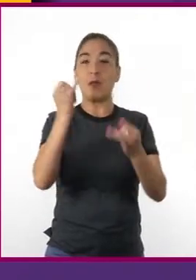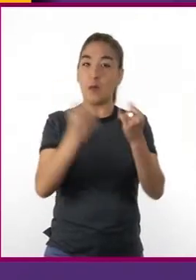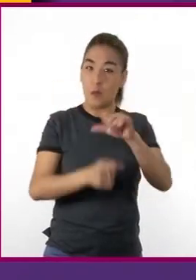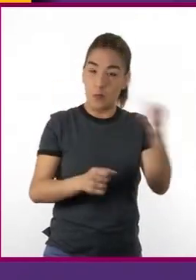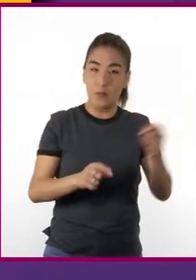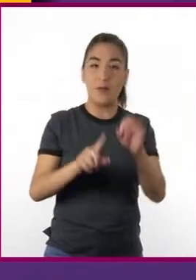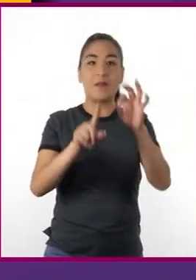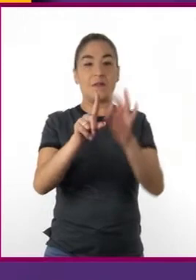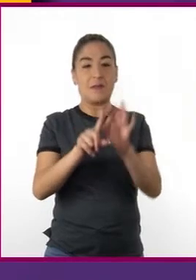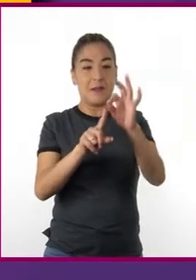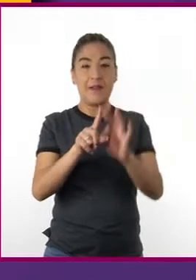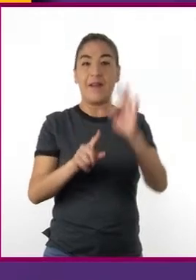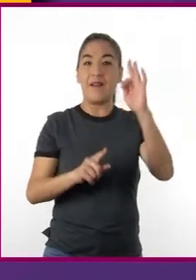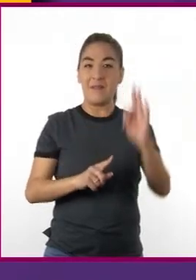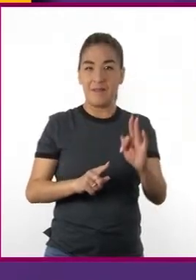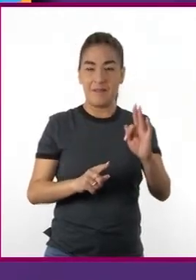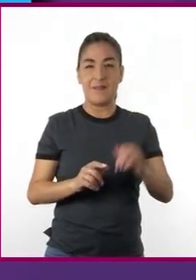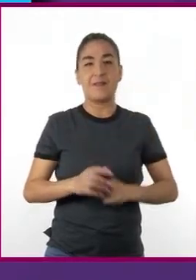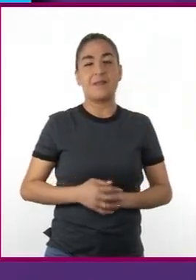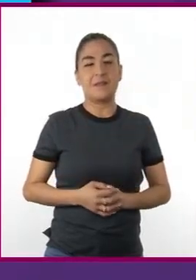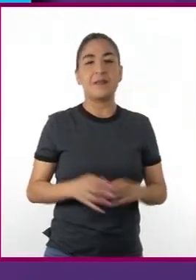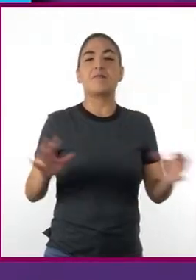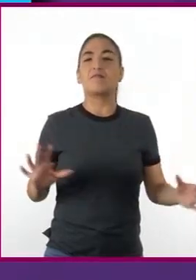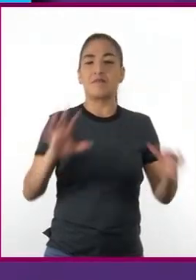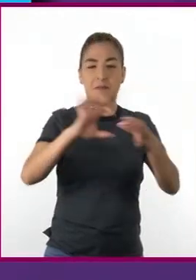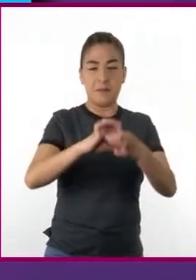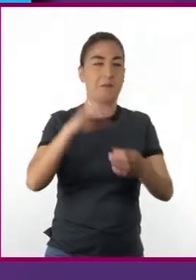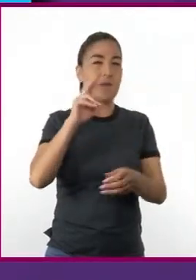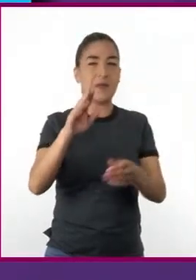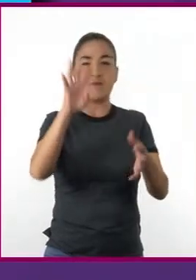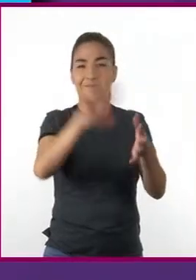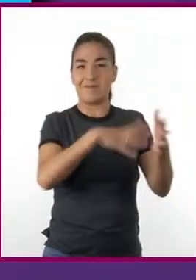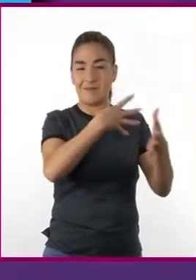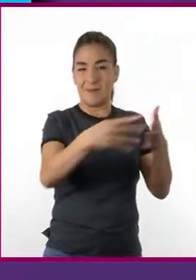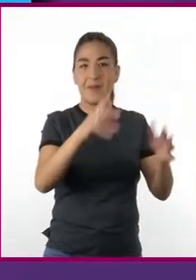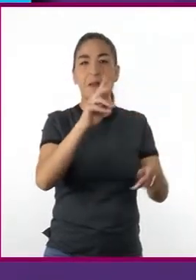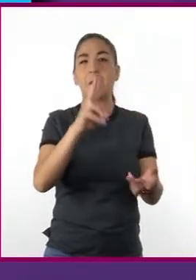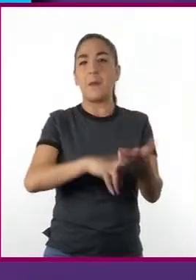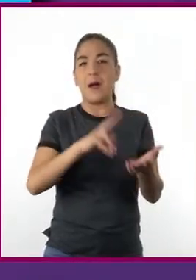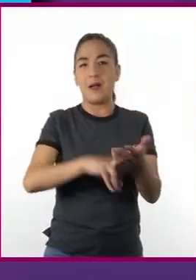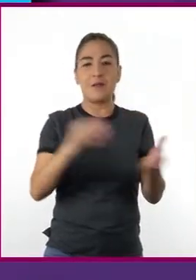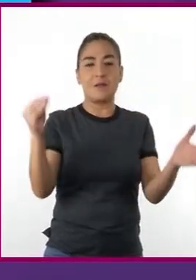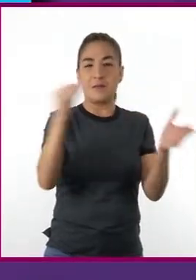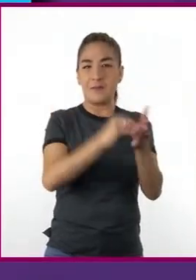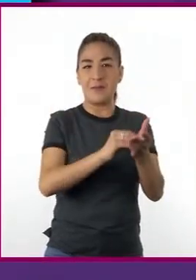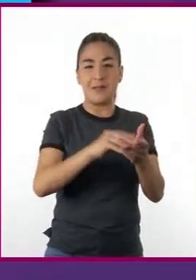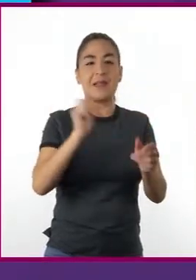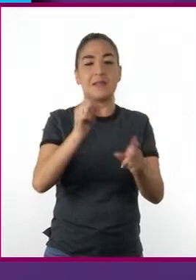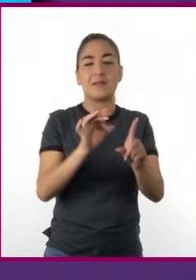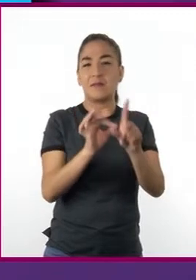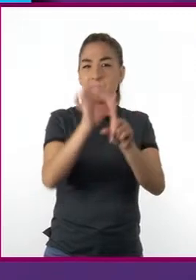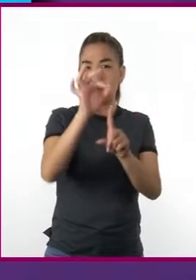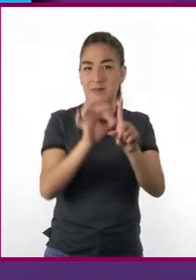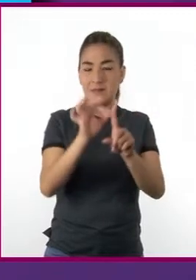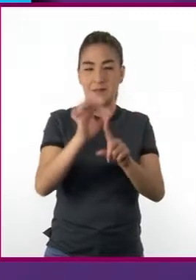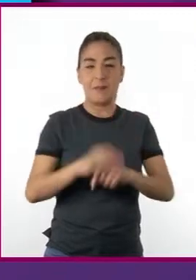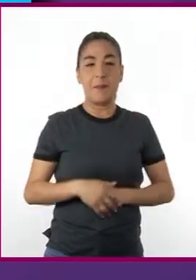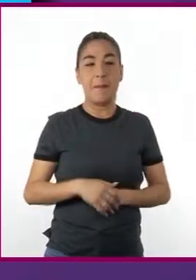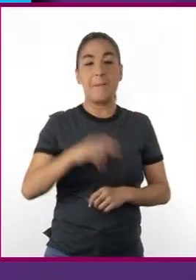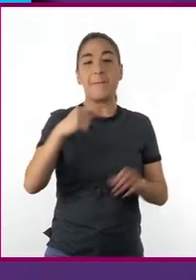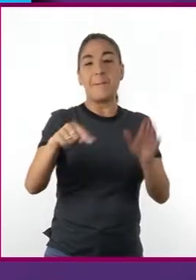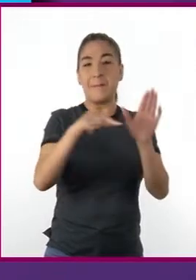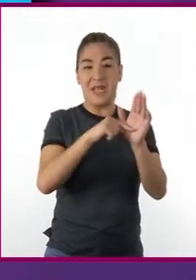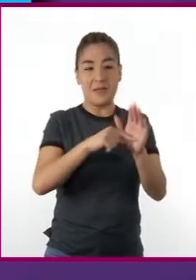que correspondan. Construyamos una tabla utilizando los siguientes valores en grados centígrados: menos